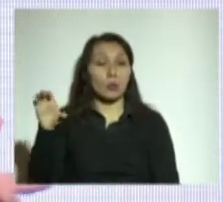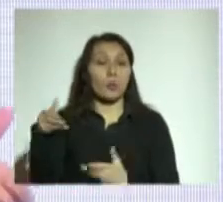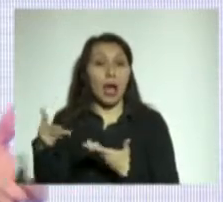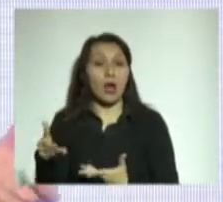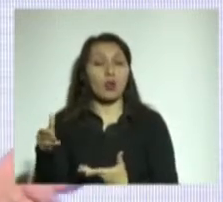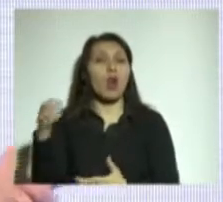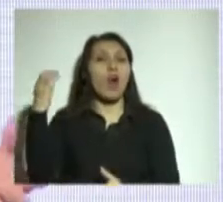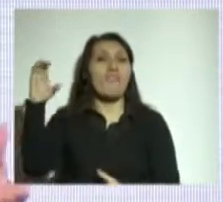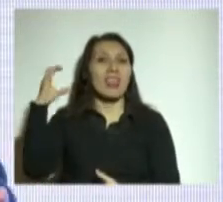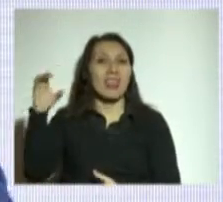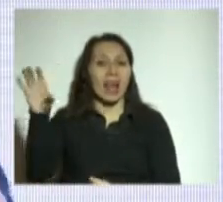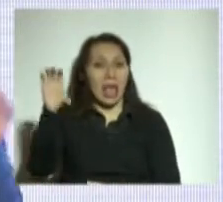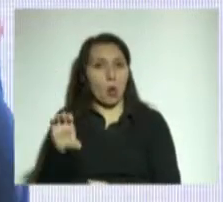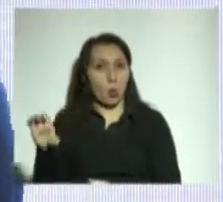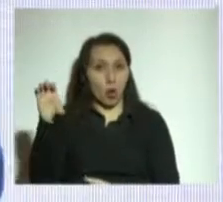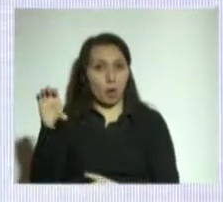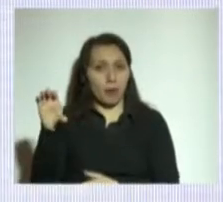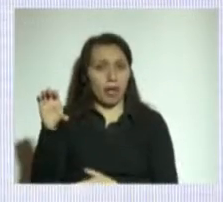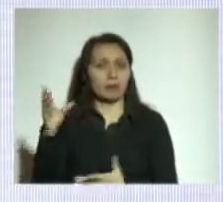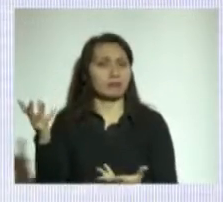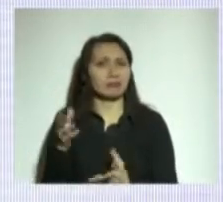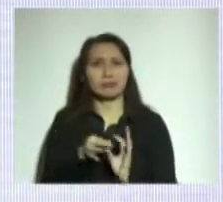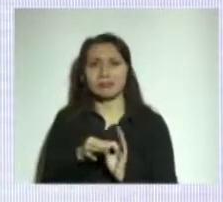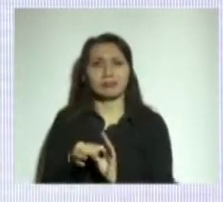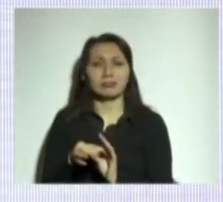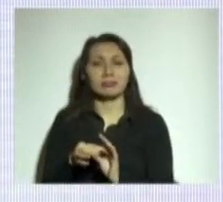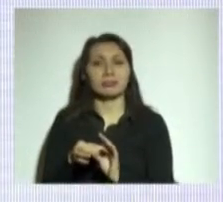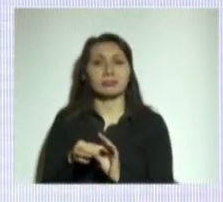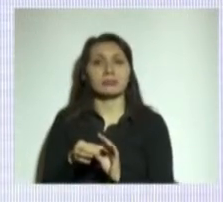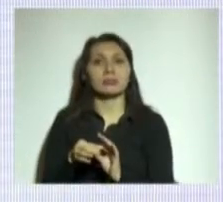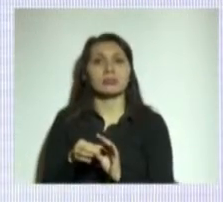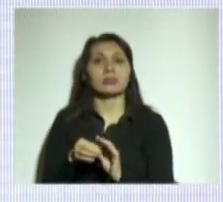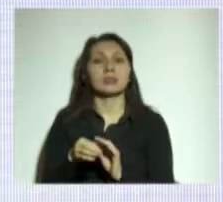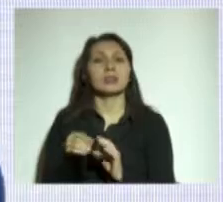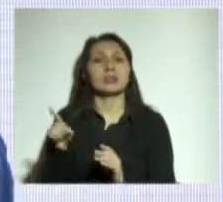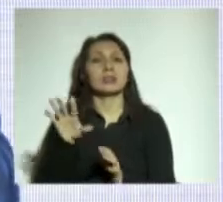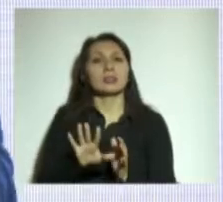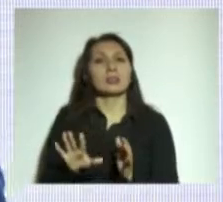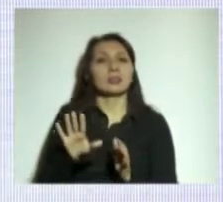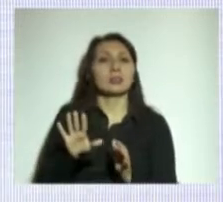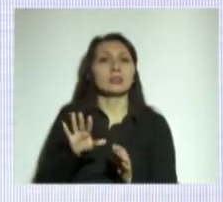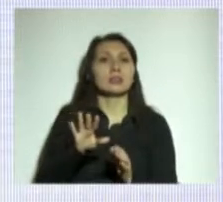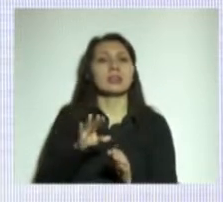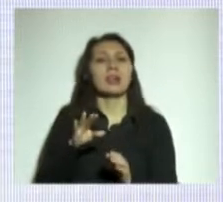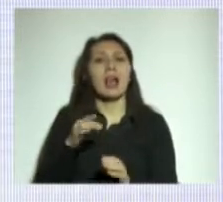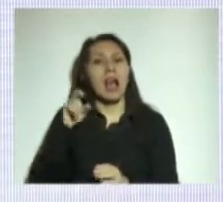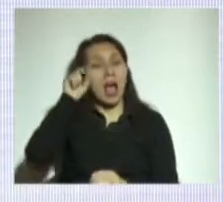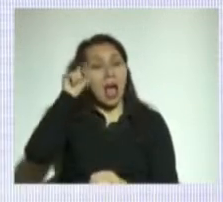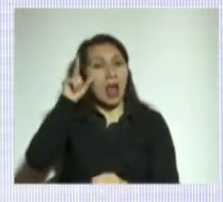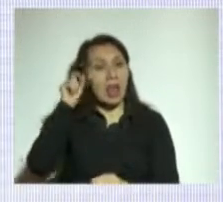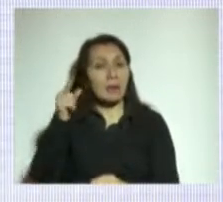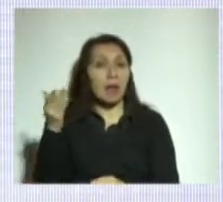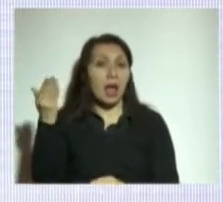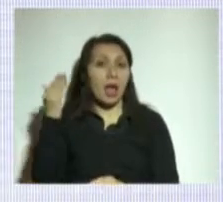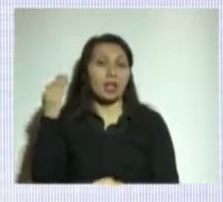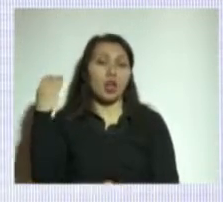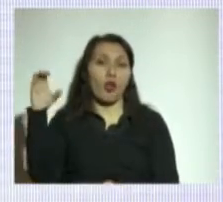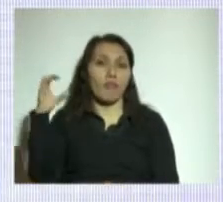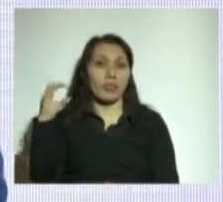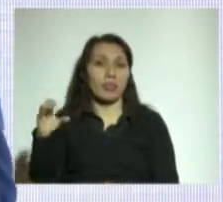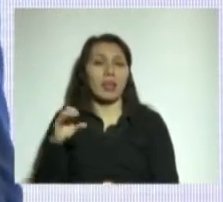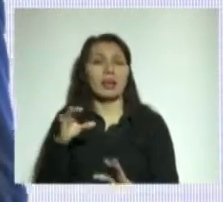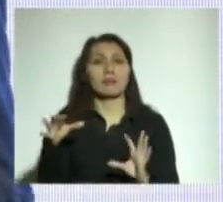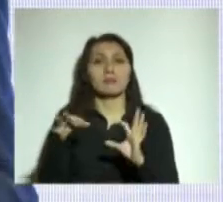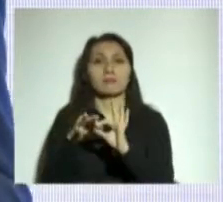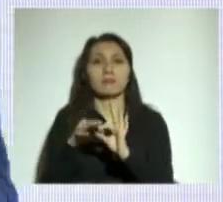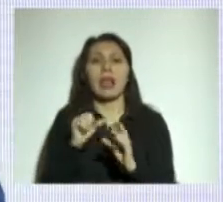momentos es un sistema confederal, ¿no? Esto, la Liga Hanseática del medievo alemán era un sistema confederal, la